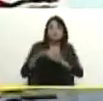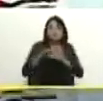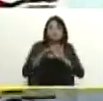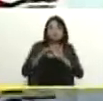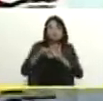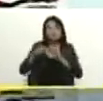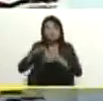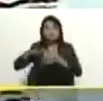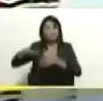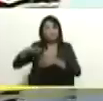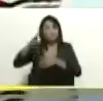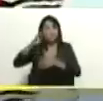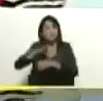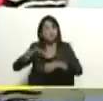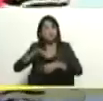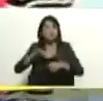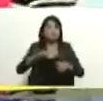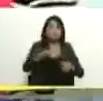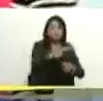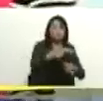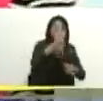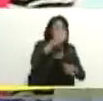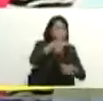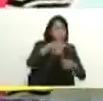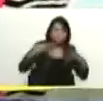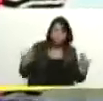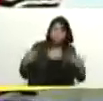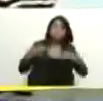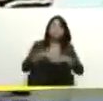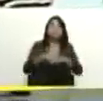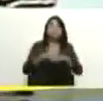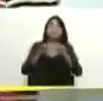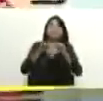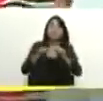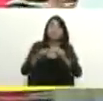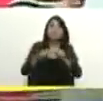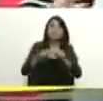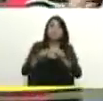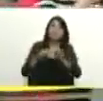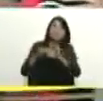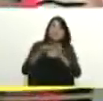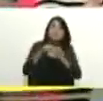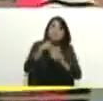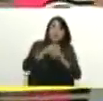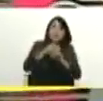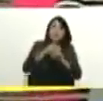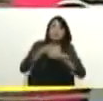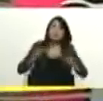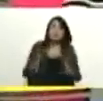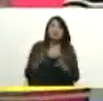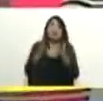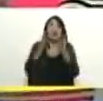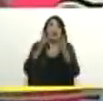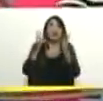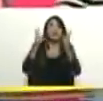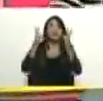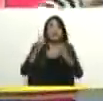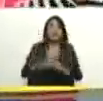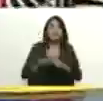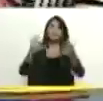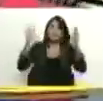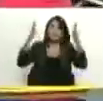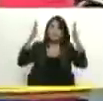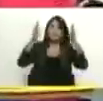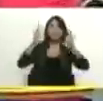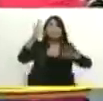cívico-militar, listos para seguir en unidad, lucha, batalla y victoria. ¡Que viva el 13 de